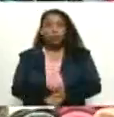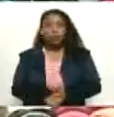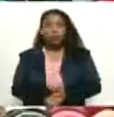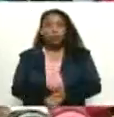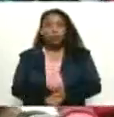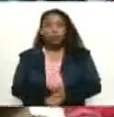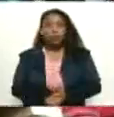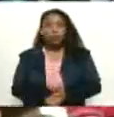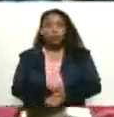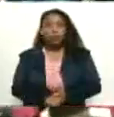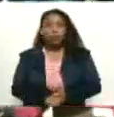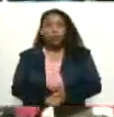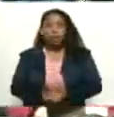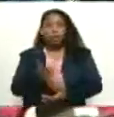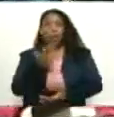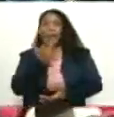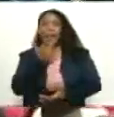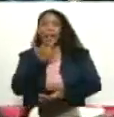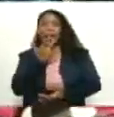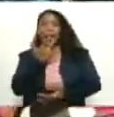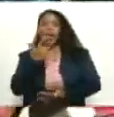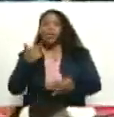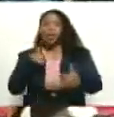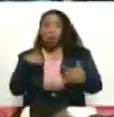Sin guabineo, yo con Nicolás.